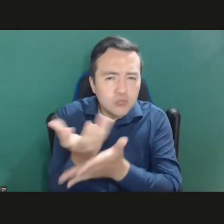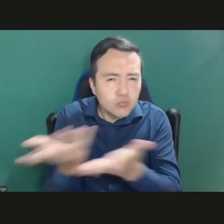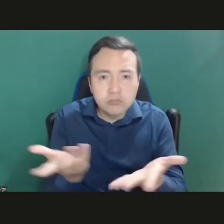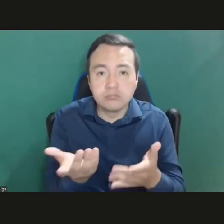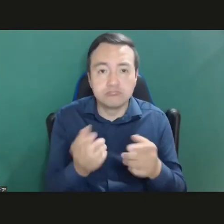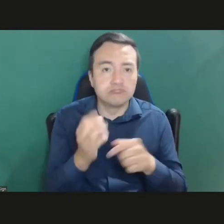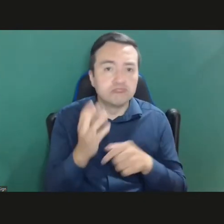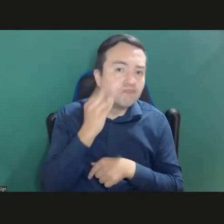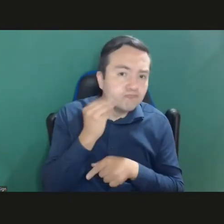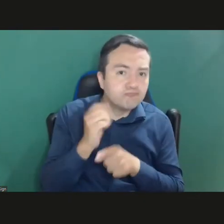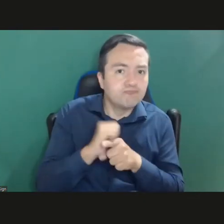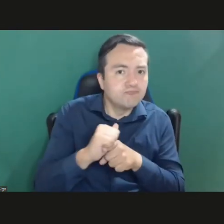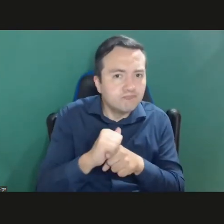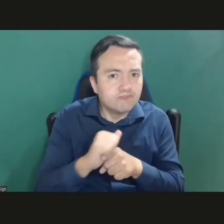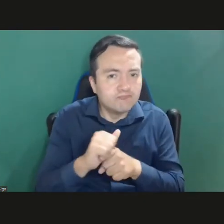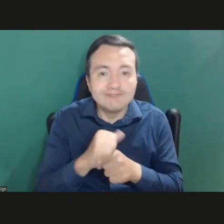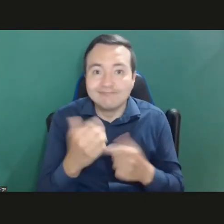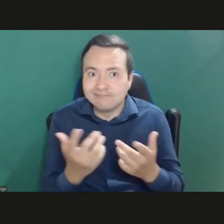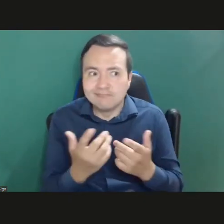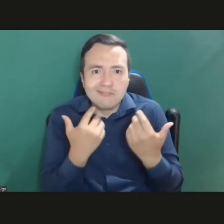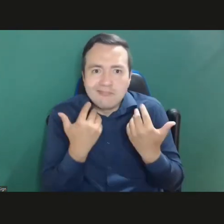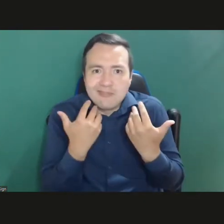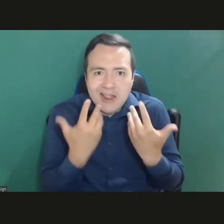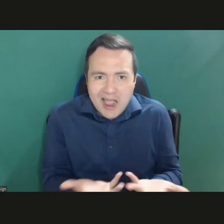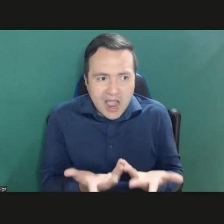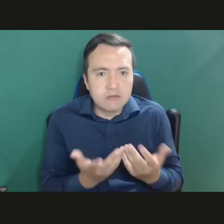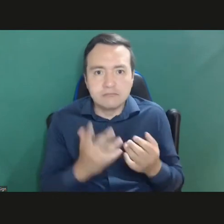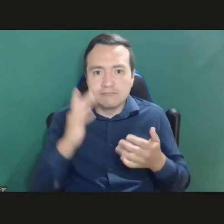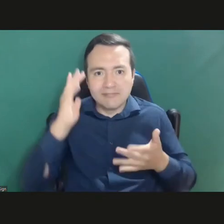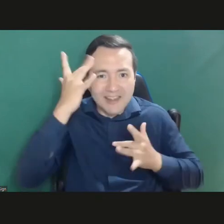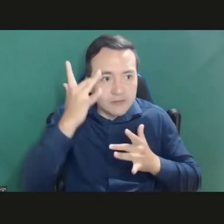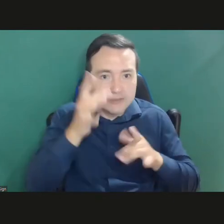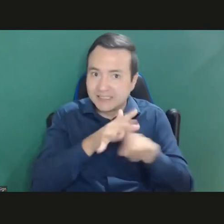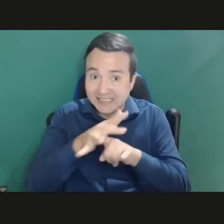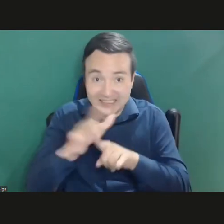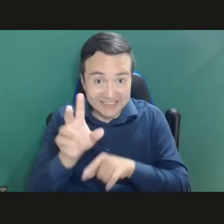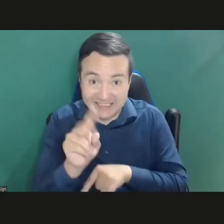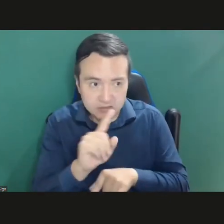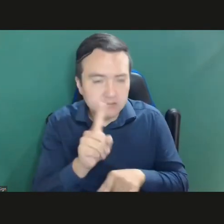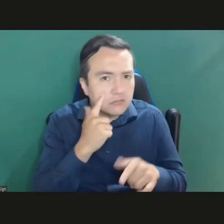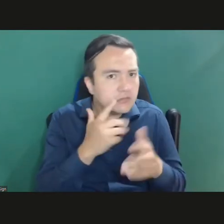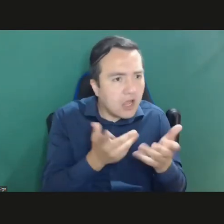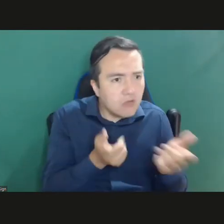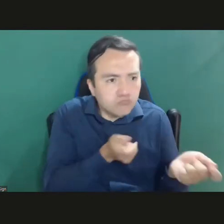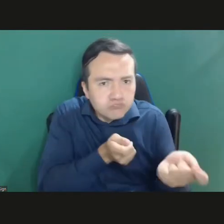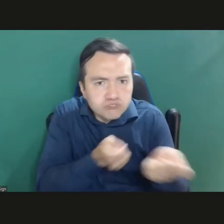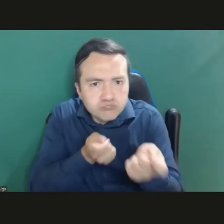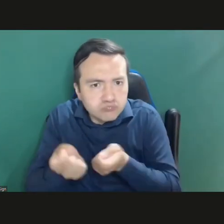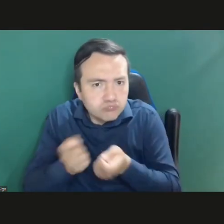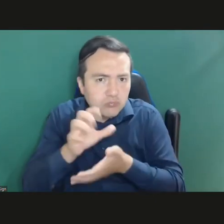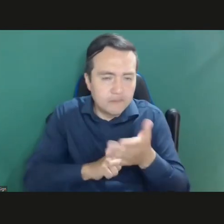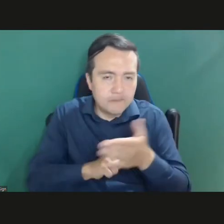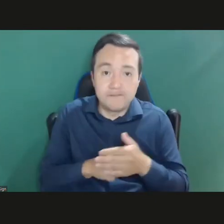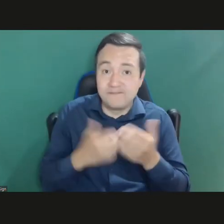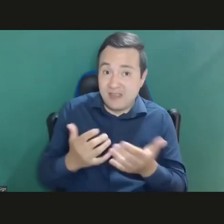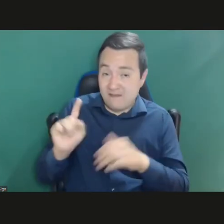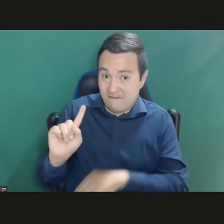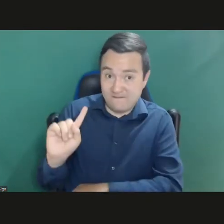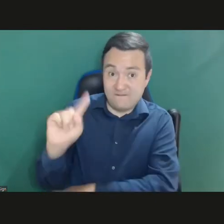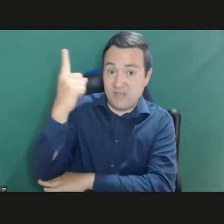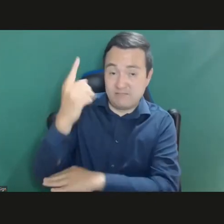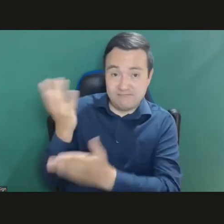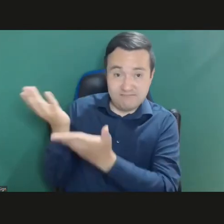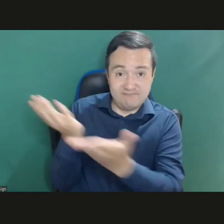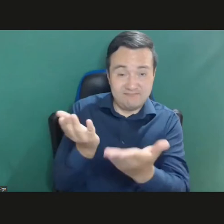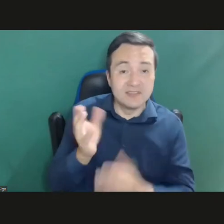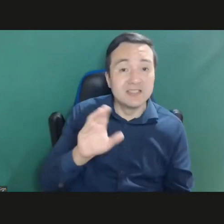respuesta ante las nt para echar a andar esta discusión puedan darle la palabra al doctor barbosa